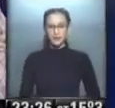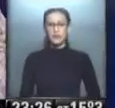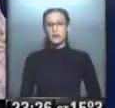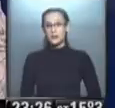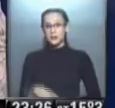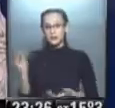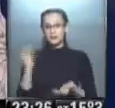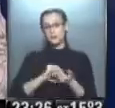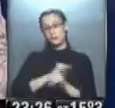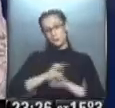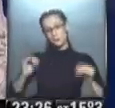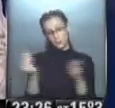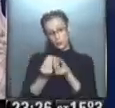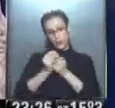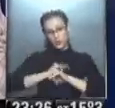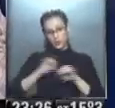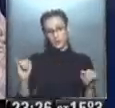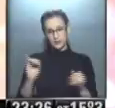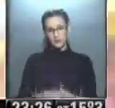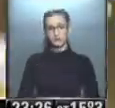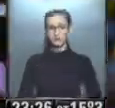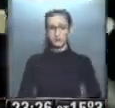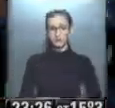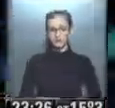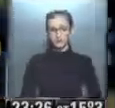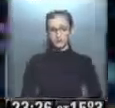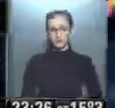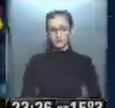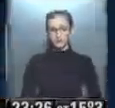Y ahora tenemos más información en este picado de noticias.